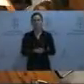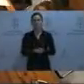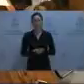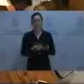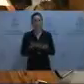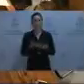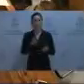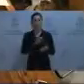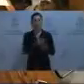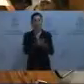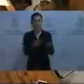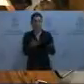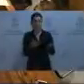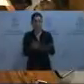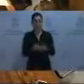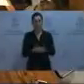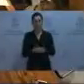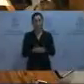Señorías,